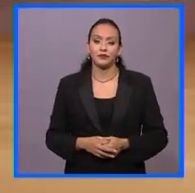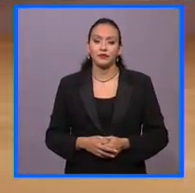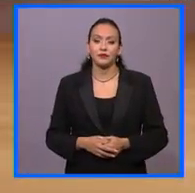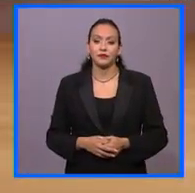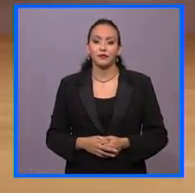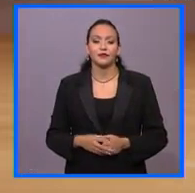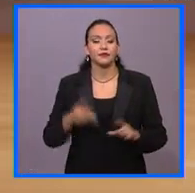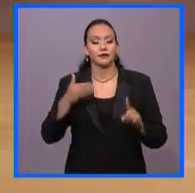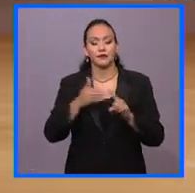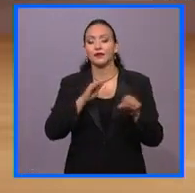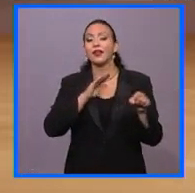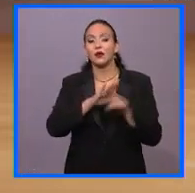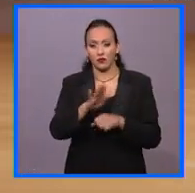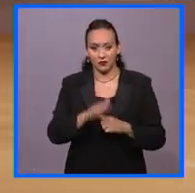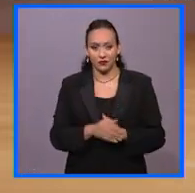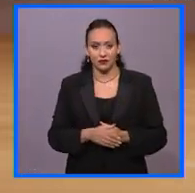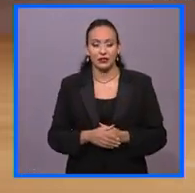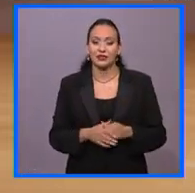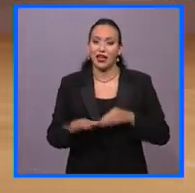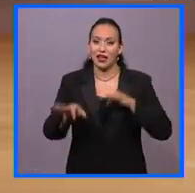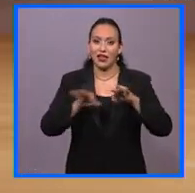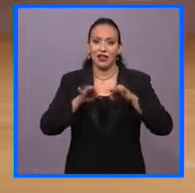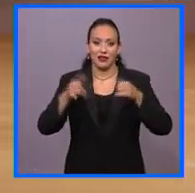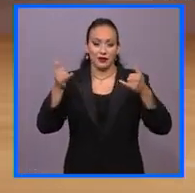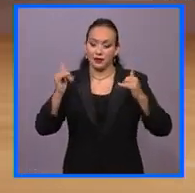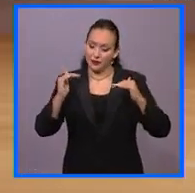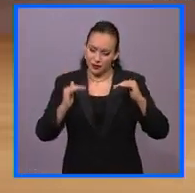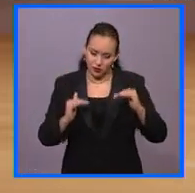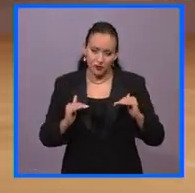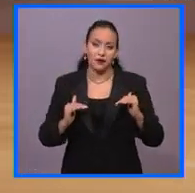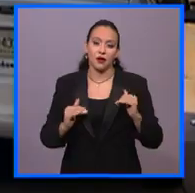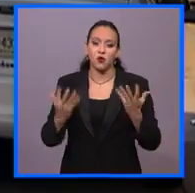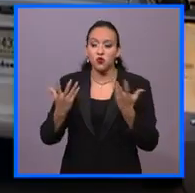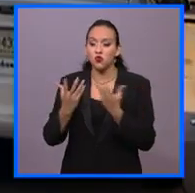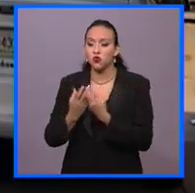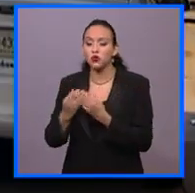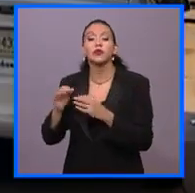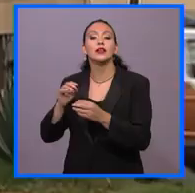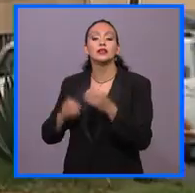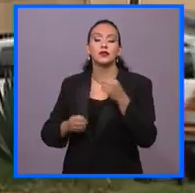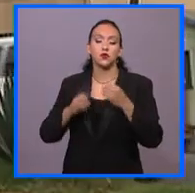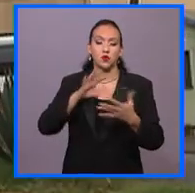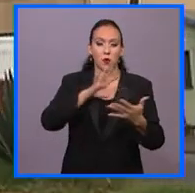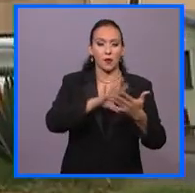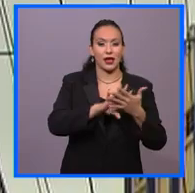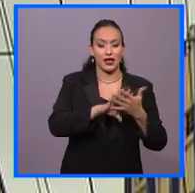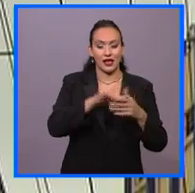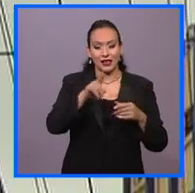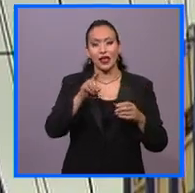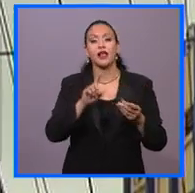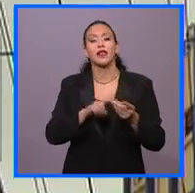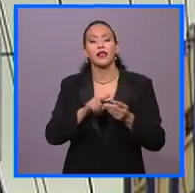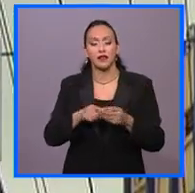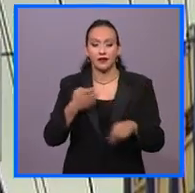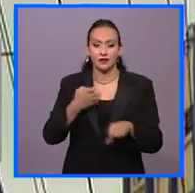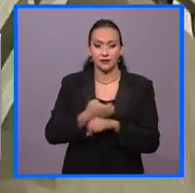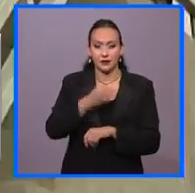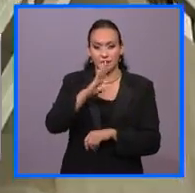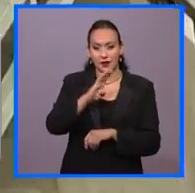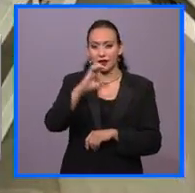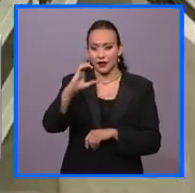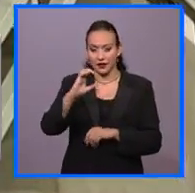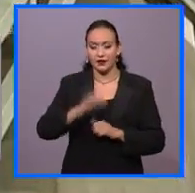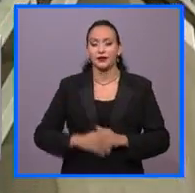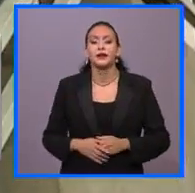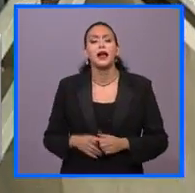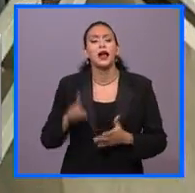Y con el fin de equilibrar las cargas de trabajo entre los centros de justicia penal federal ubicados en el estado de Baja California,